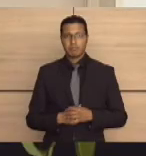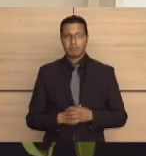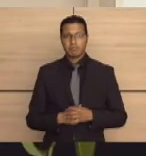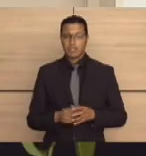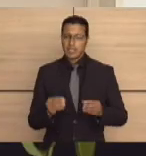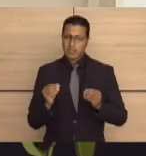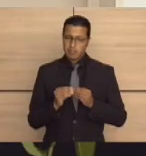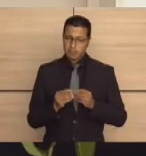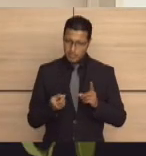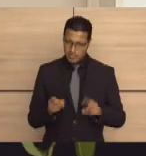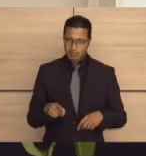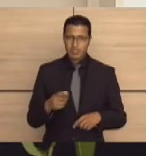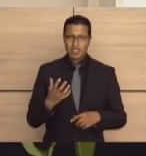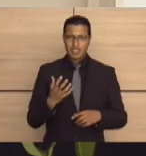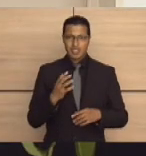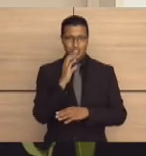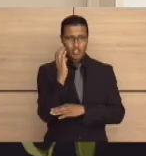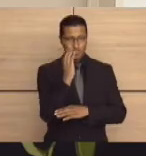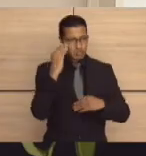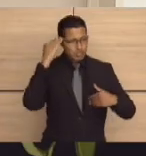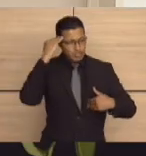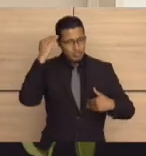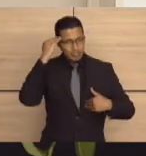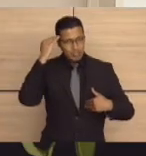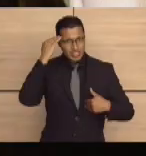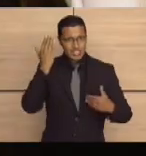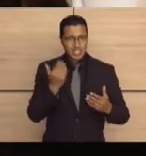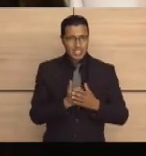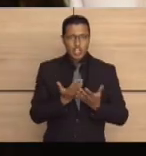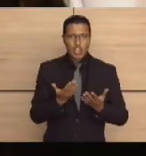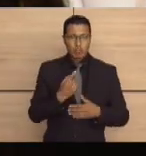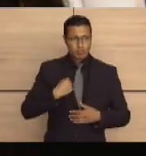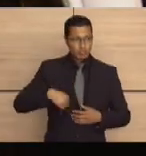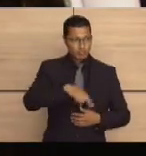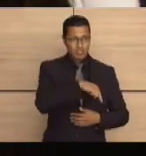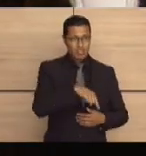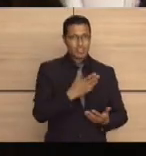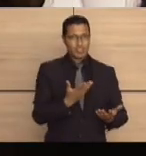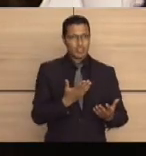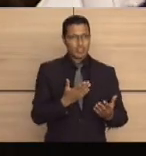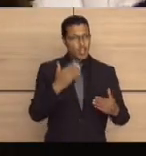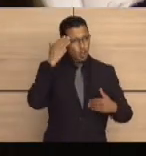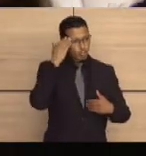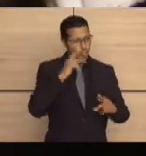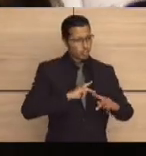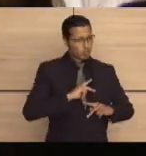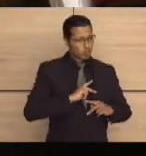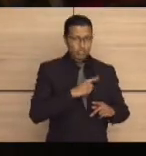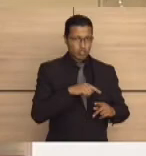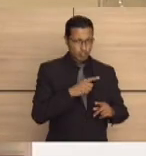y también un país que sea más consciente, más empático, no solo con otros, como lo decía Vanessa, sino más empático con otros y con el medio